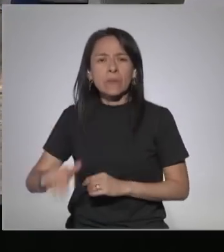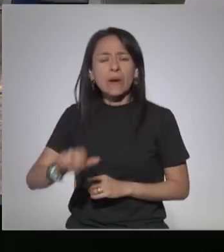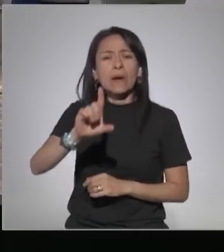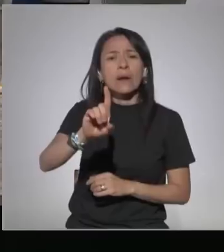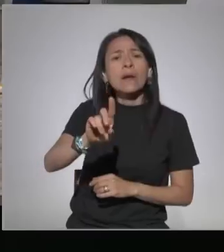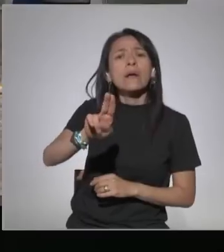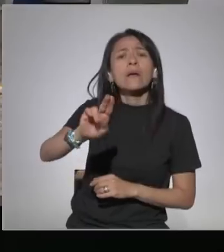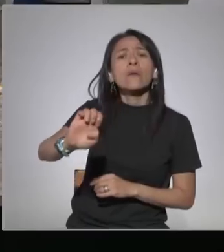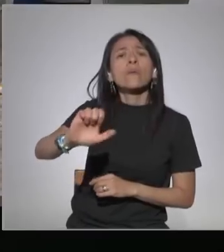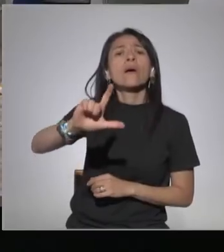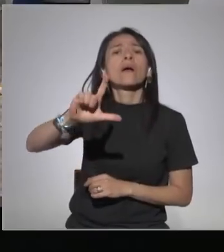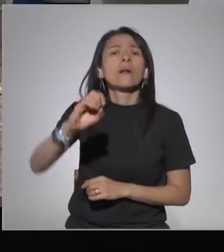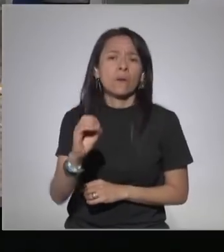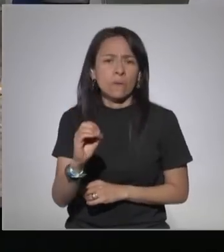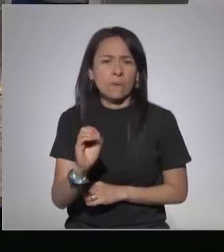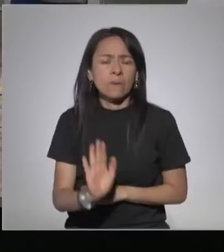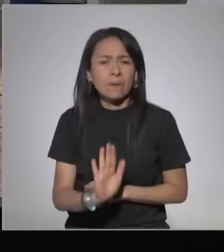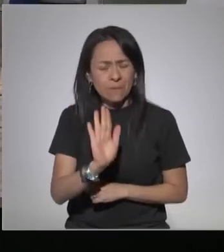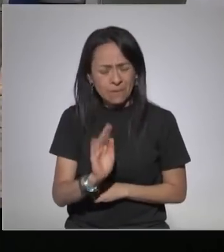resignificar